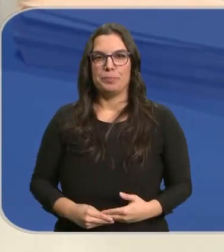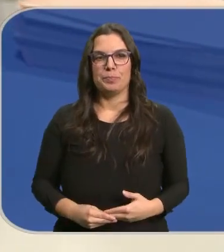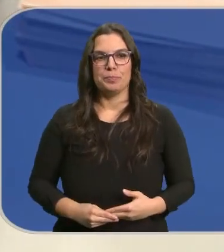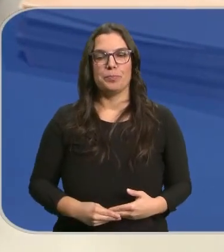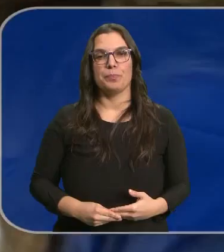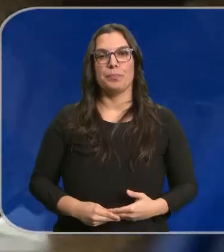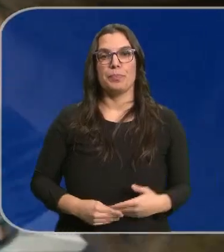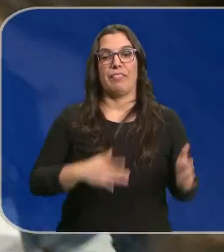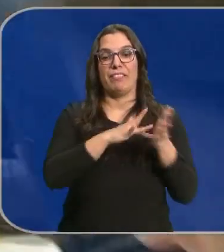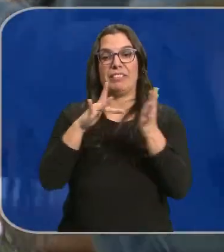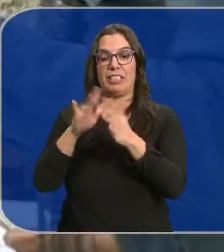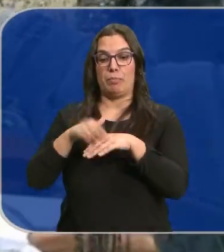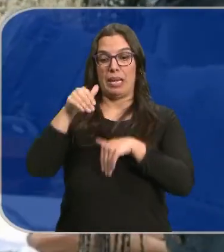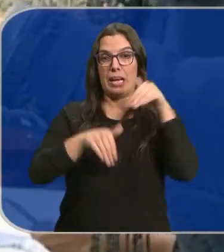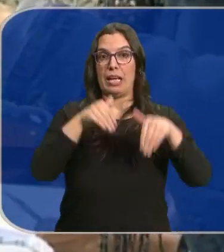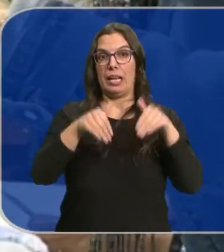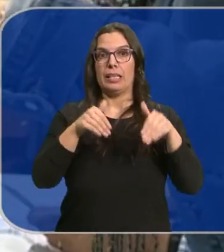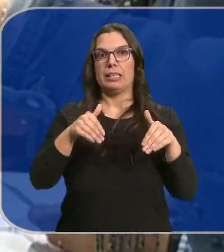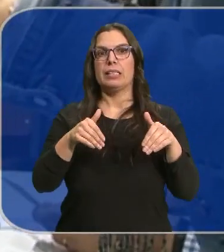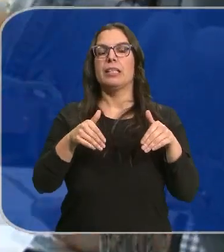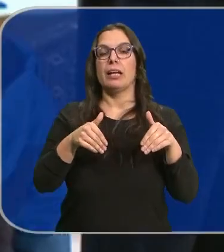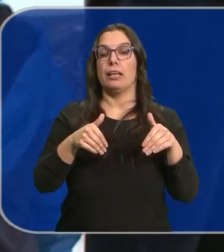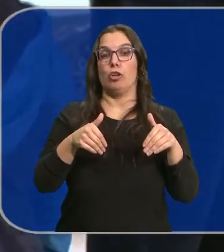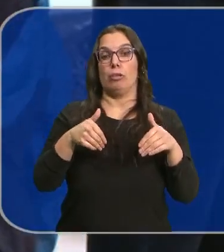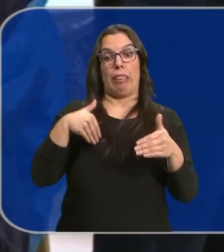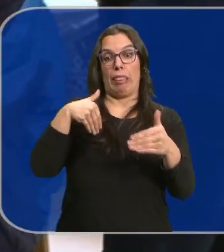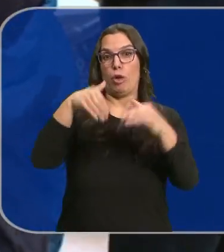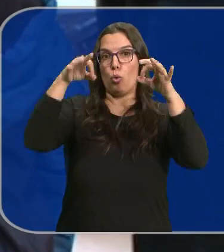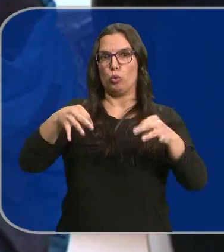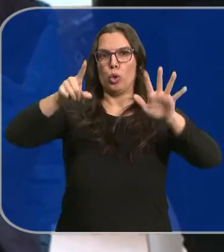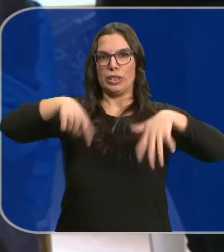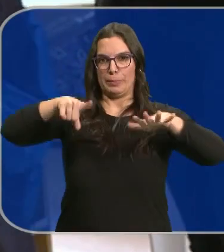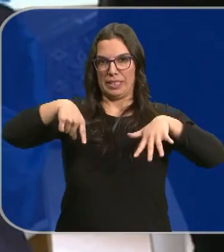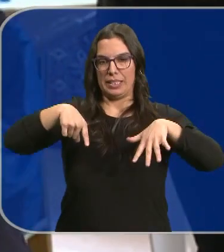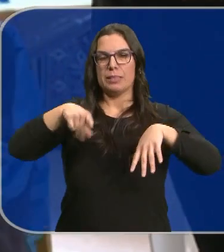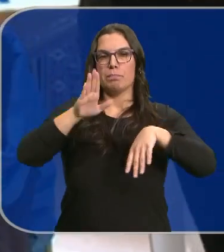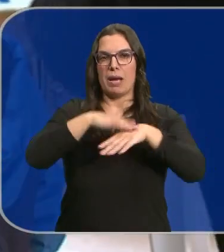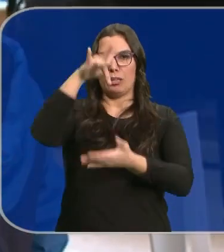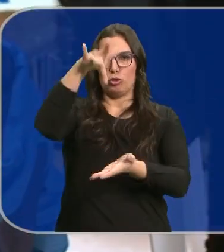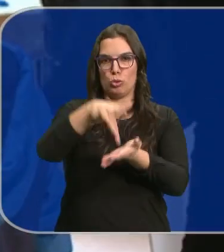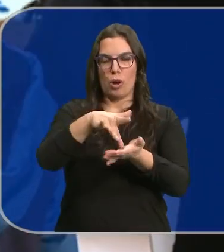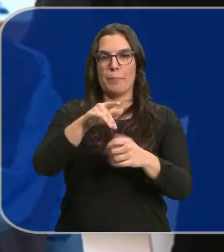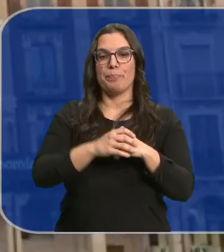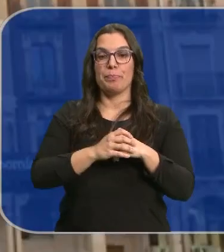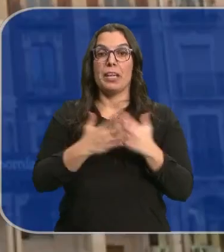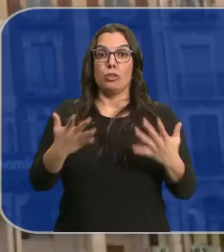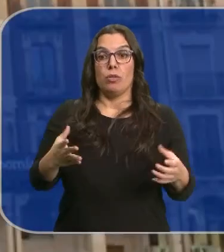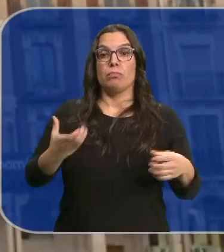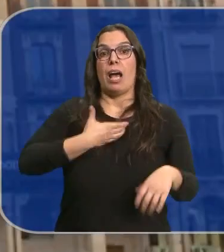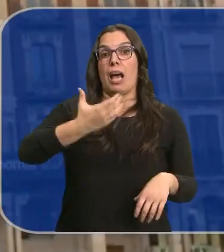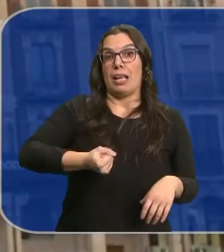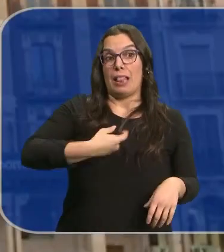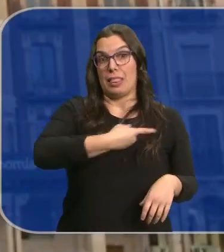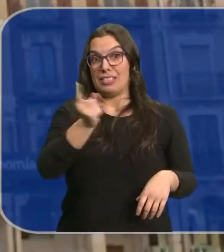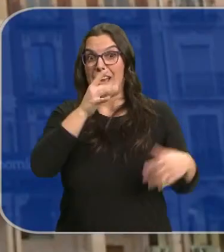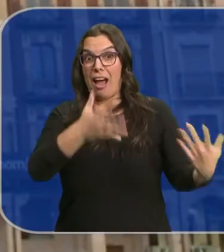El calendario para las municipales sigue descontando semanas. Estamos a 6 meses para la cita con las urnas. 6 meses les quedan a nuestros alcaldes